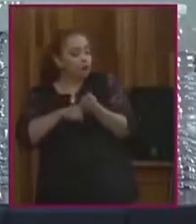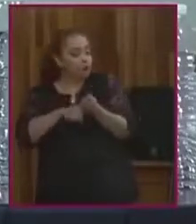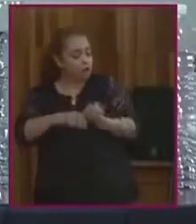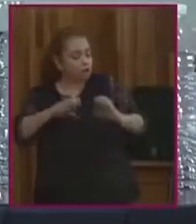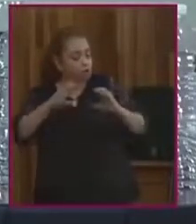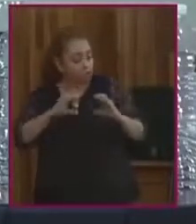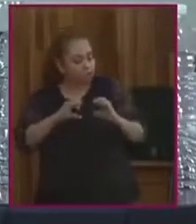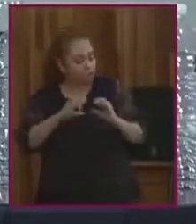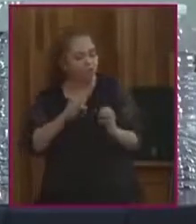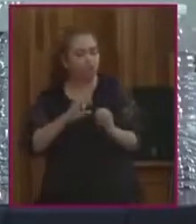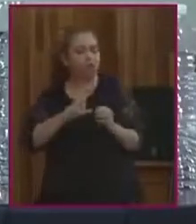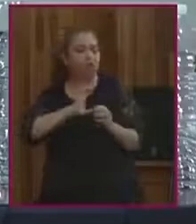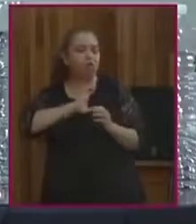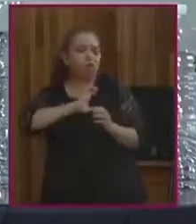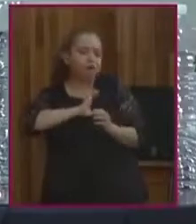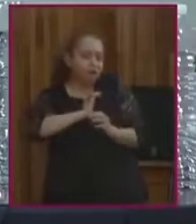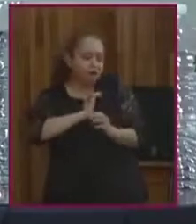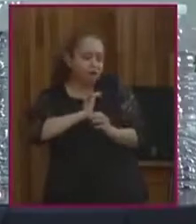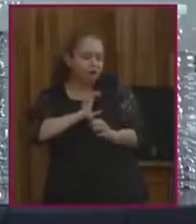cuidado cariñoso y sensible,